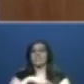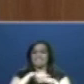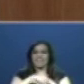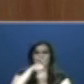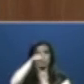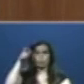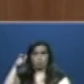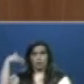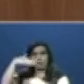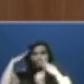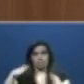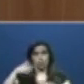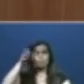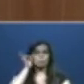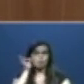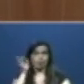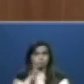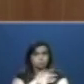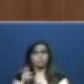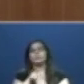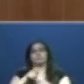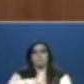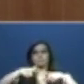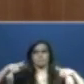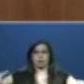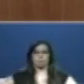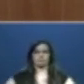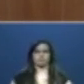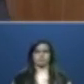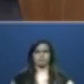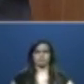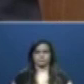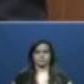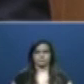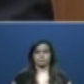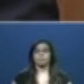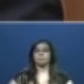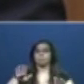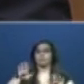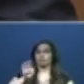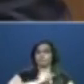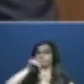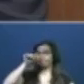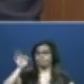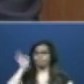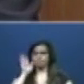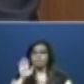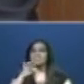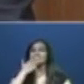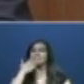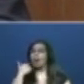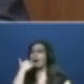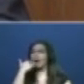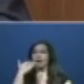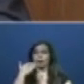cuenta con 1487 entidades locales adheridas pero señorías si hubiera que destacar un aspecto en la